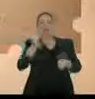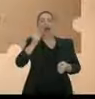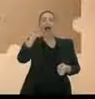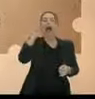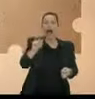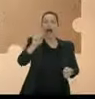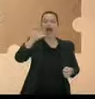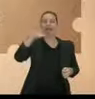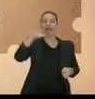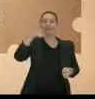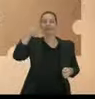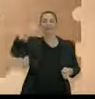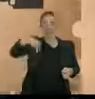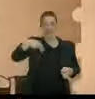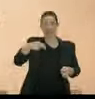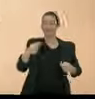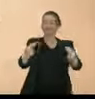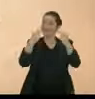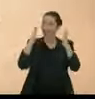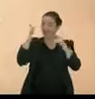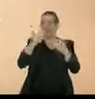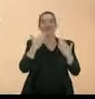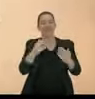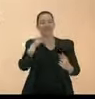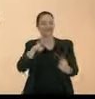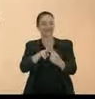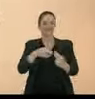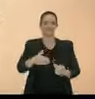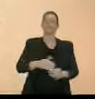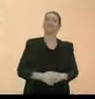información, entrad en la web de AESAN. Gracias por tu atención. Hasta pronto.